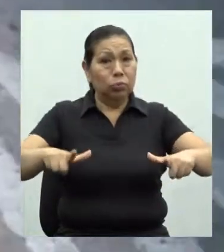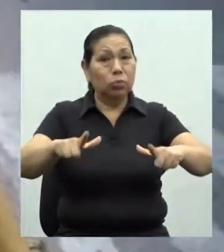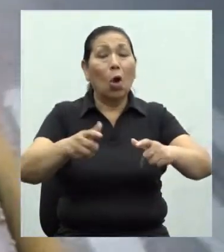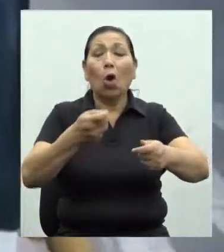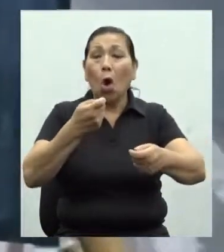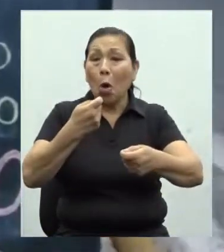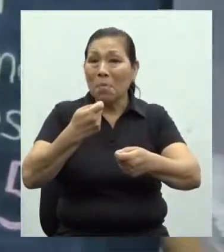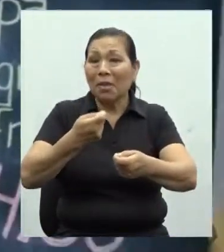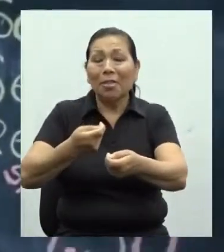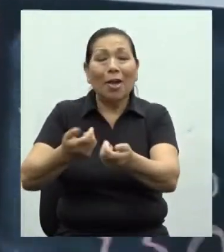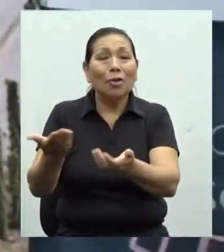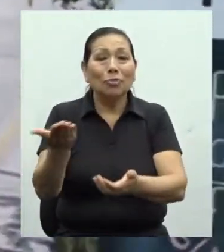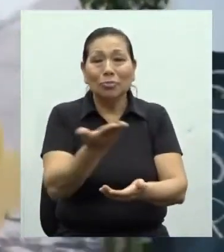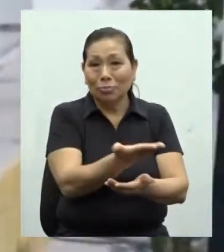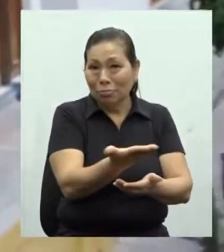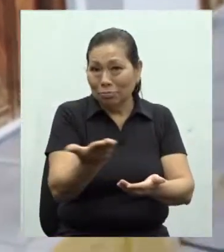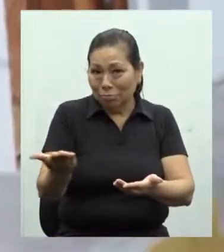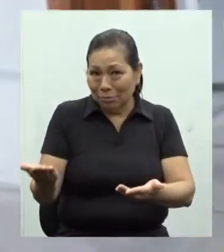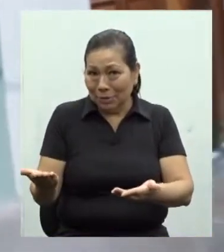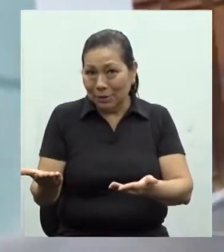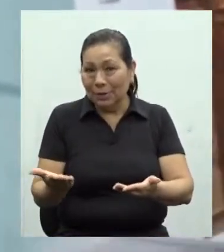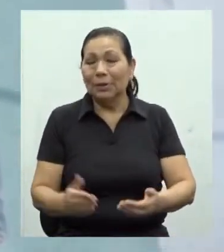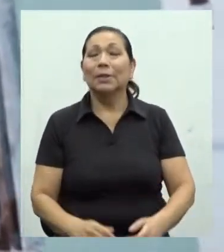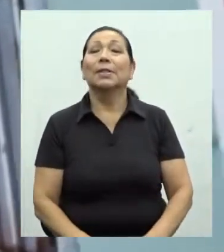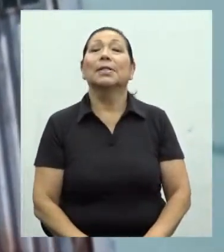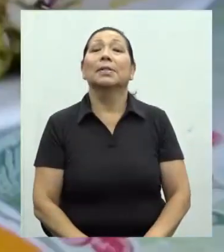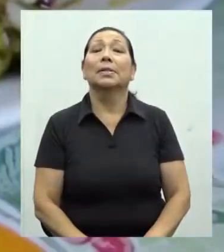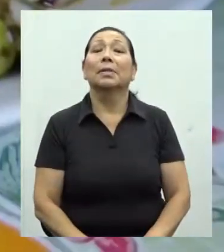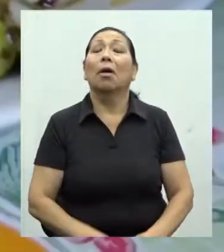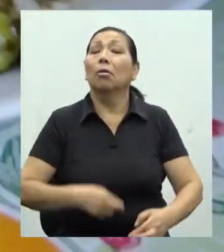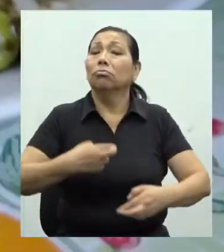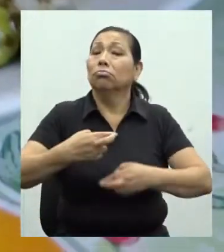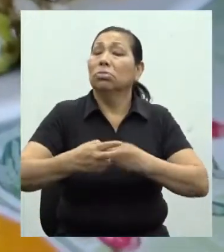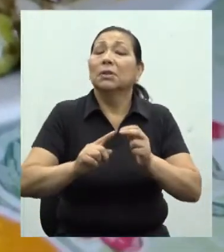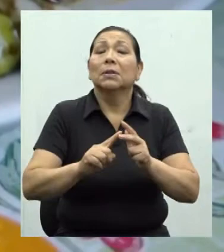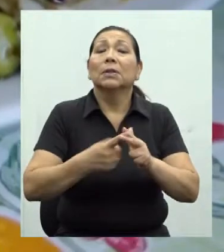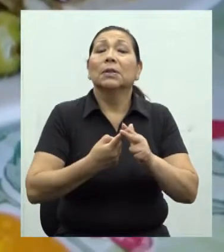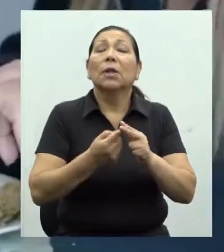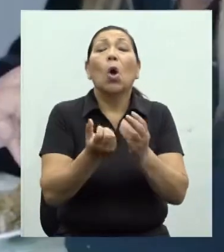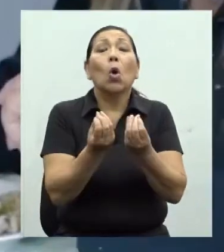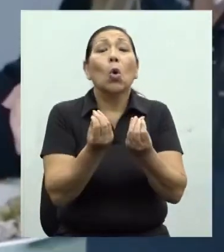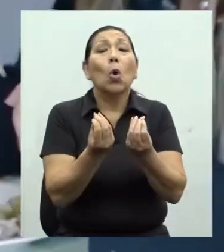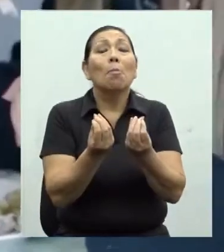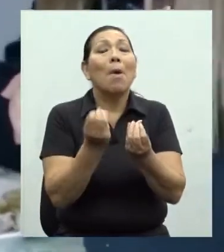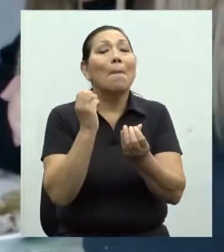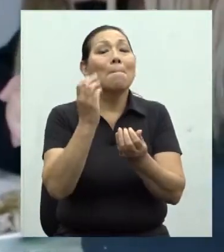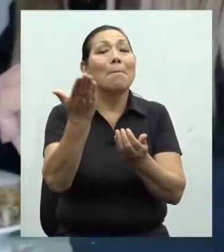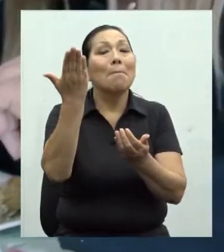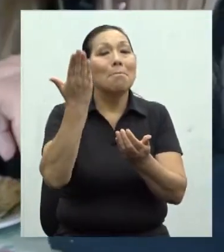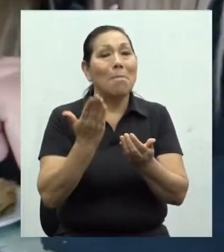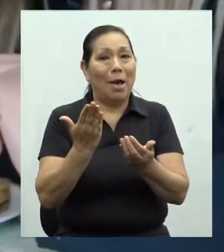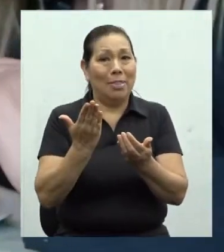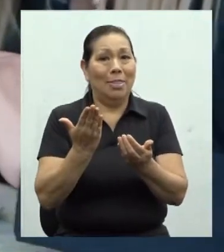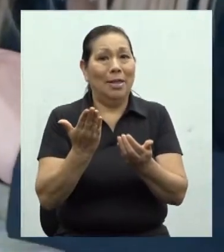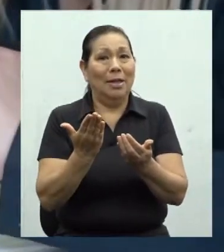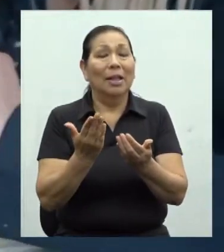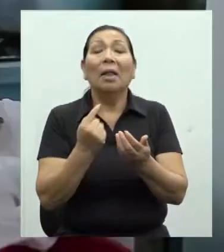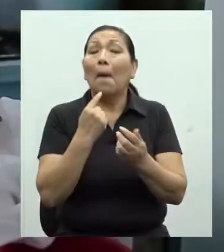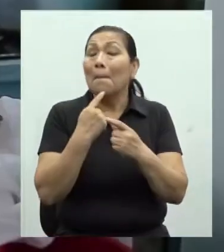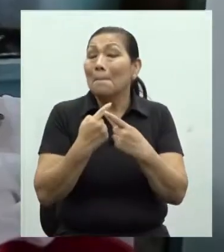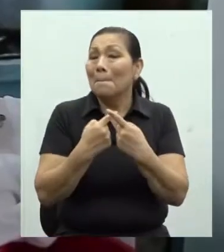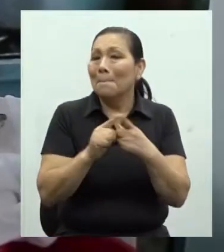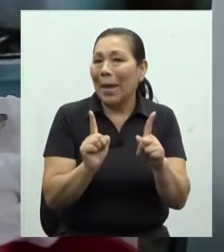Apoyo Nutricional de esta ciudad. El proceso se inició como una demanda de habeas corpus.